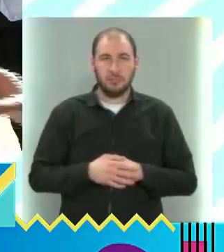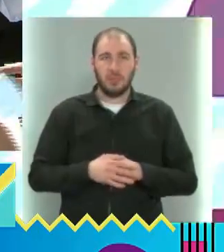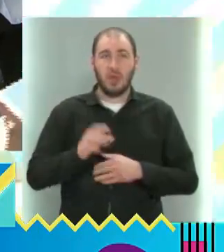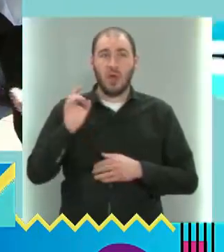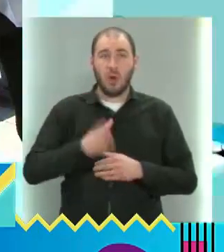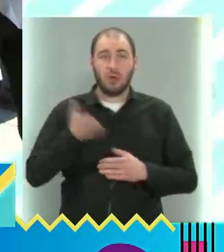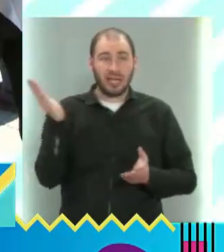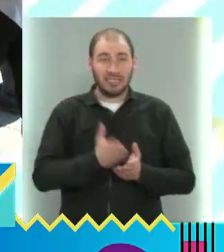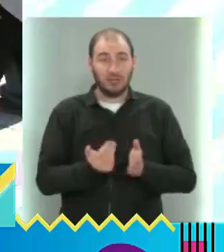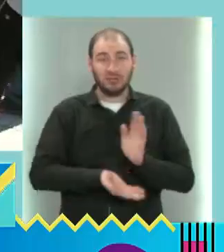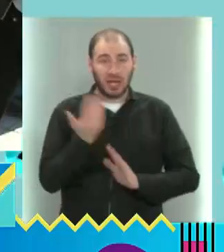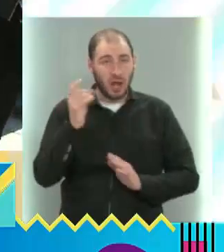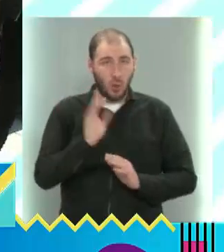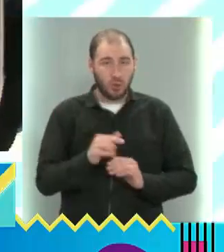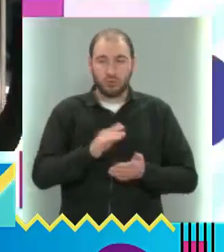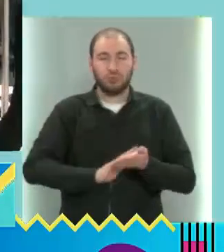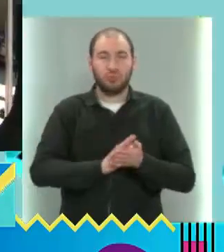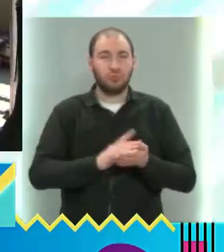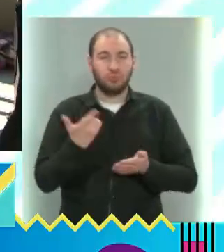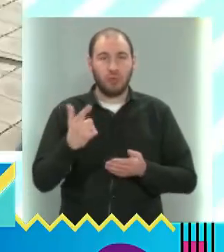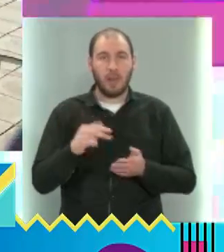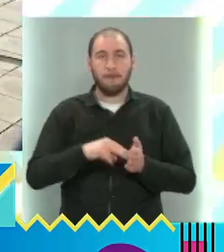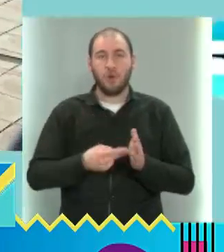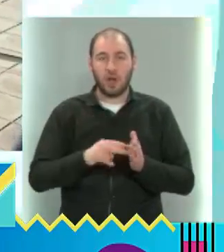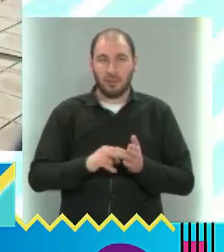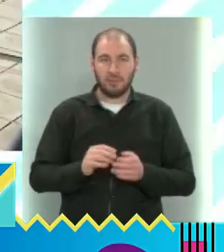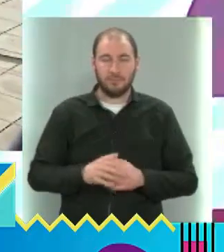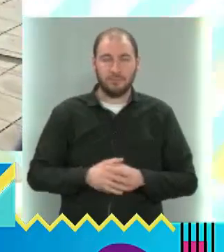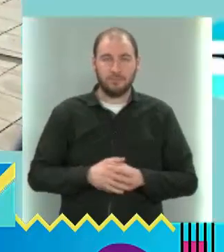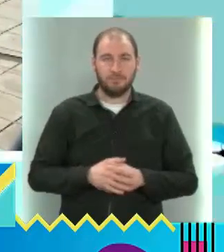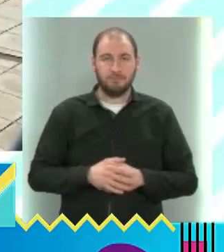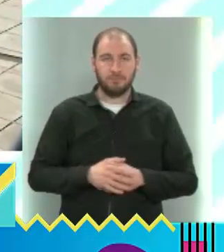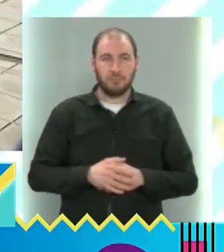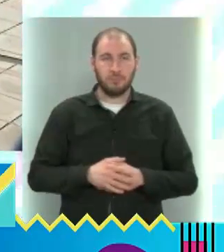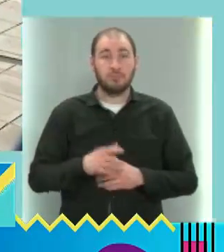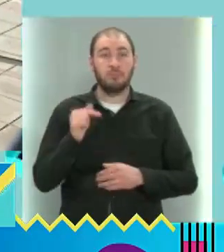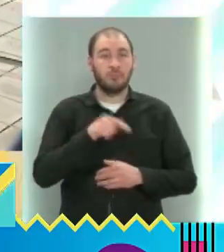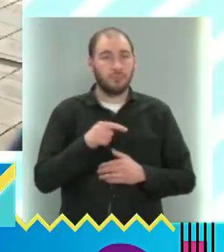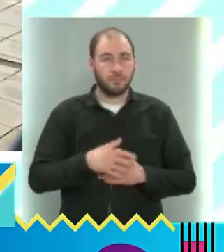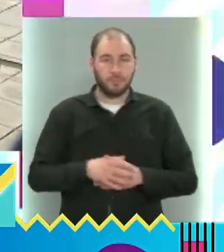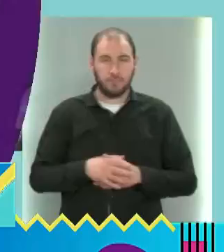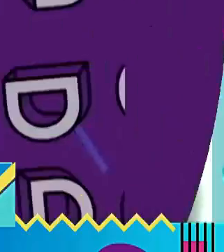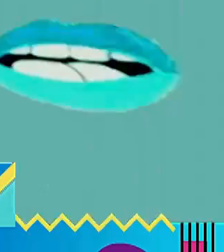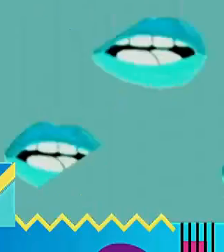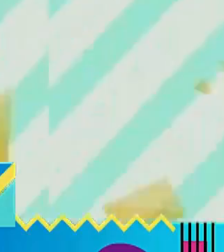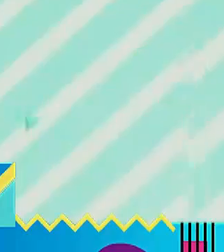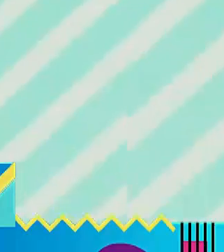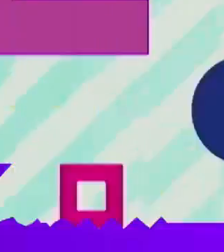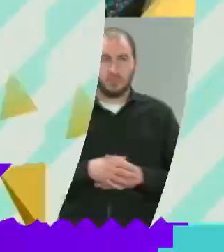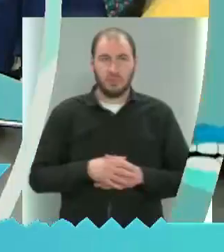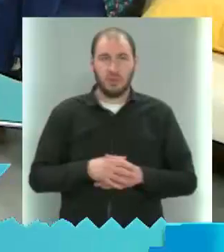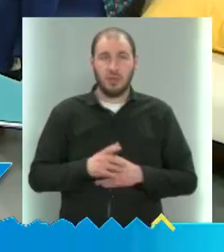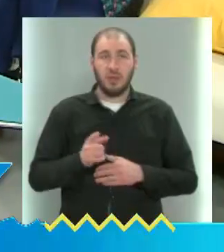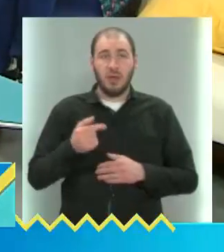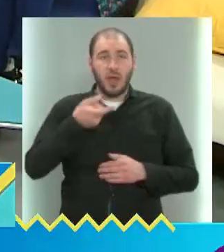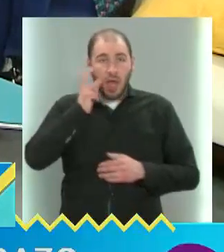solamente despenalizar, la verdad es que no resuelve el problema en absoluto. ¿Ya mire? Bien,